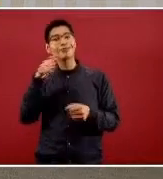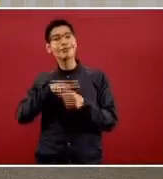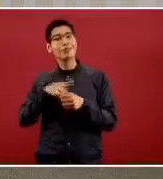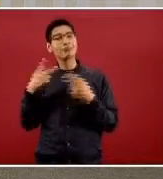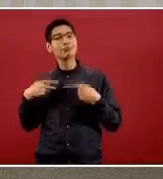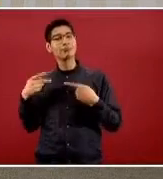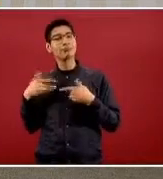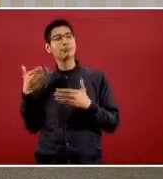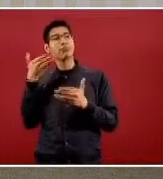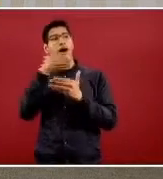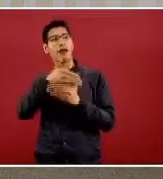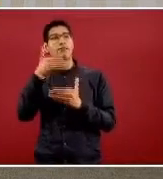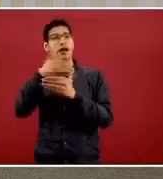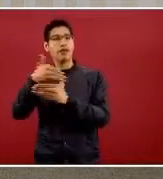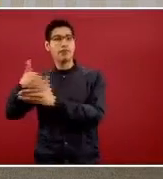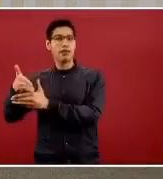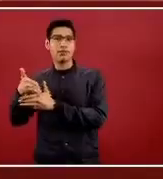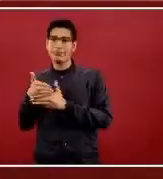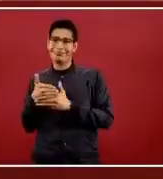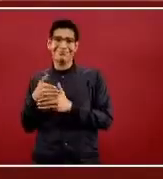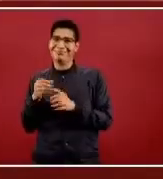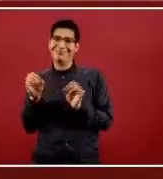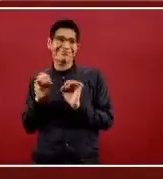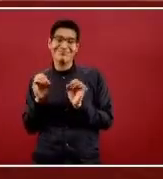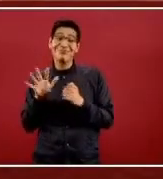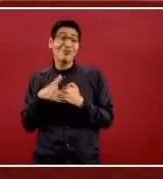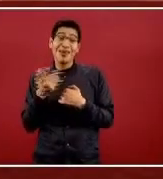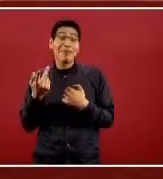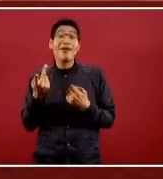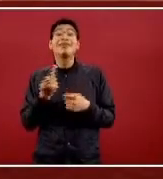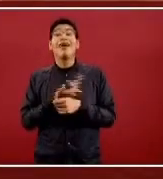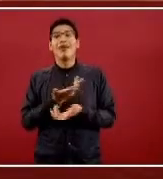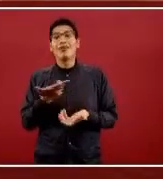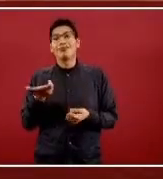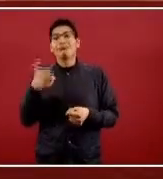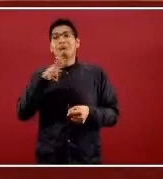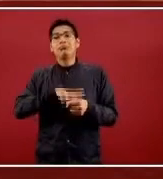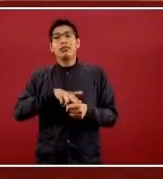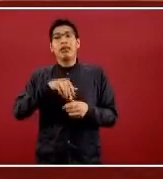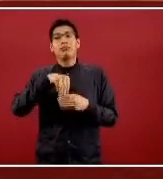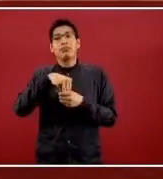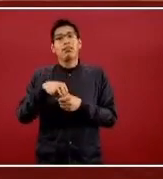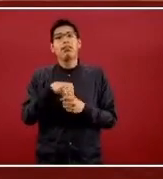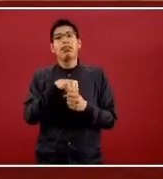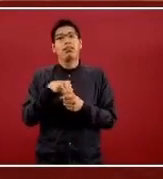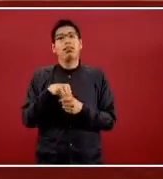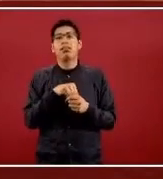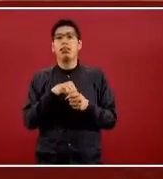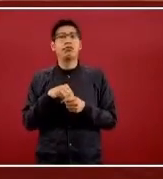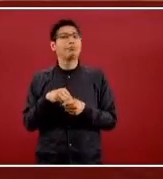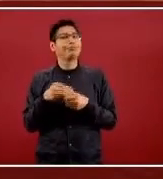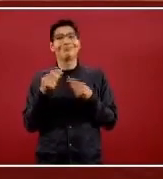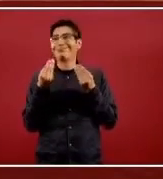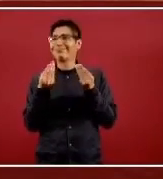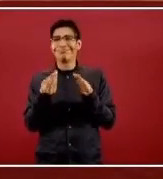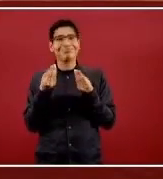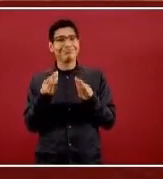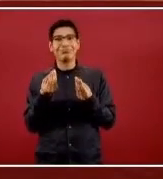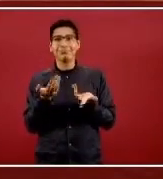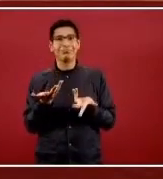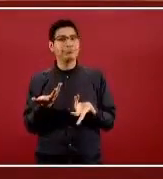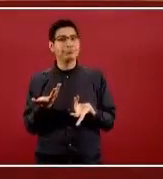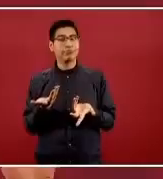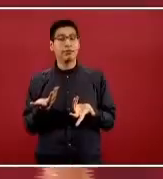El problema principal ocurriría si se saturan las terapias intensivas, pero también si se saturan las camas de hospitalización